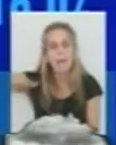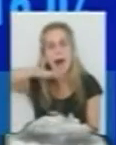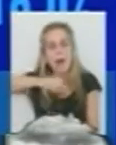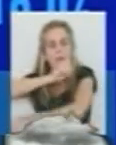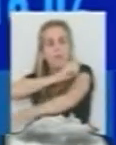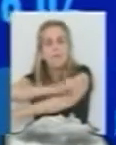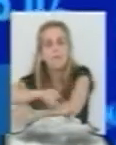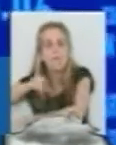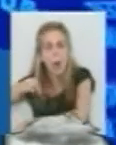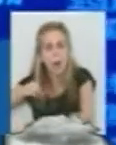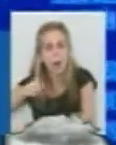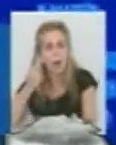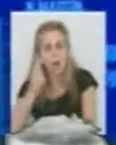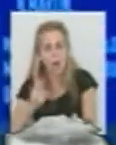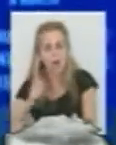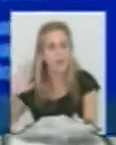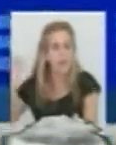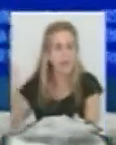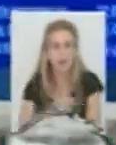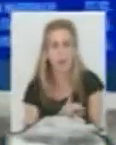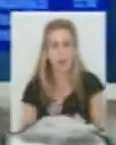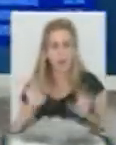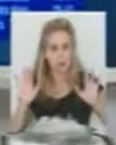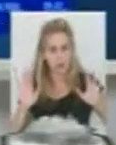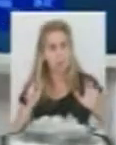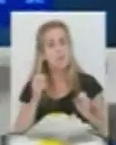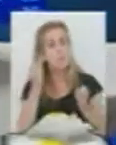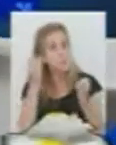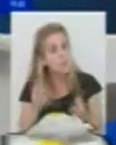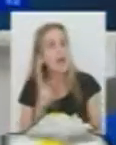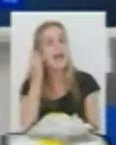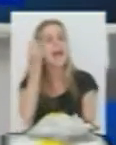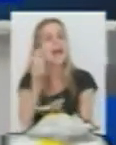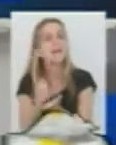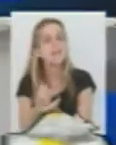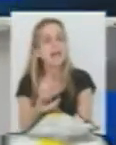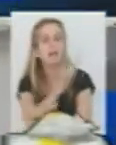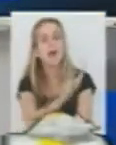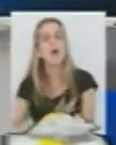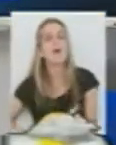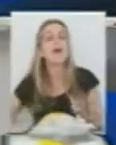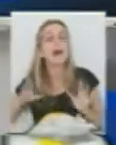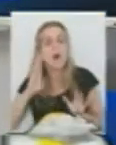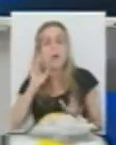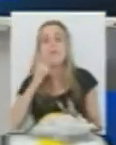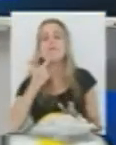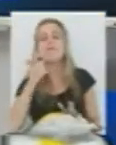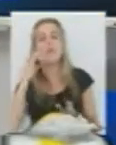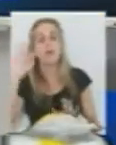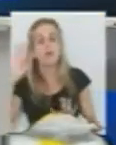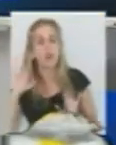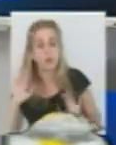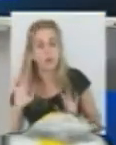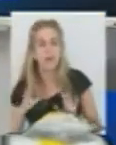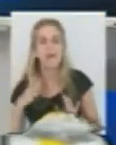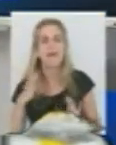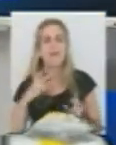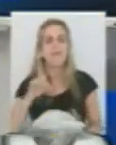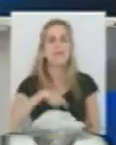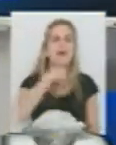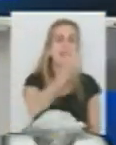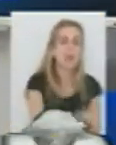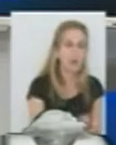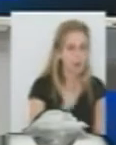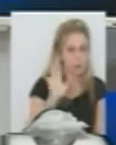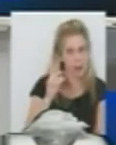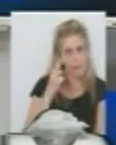otro día, es un buen candidato para gobernador de la provincia de Buenos Aires. Yo no sé si finalmente será o no será. Hay uno que nos está faltando. Entonces, estamos hablando siempre